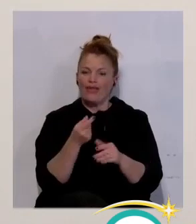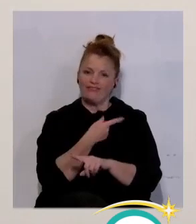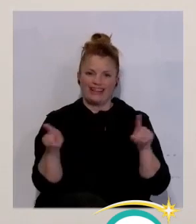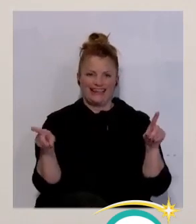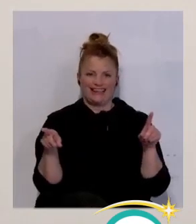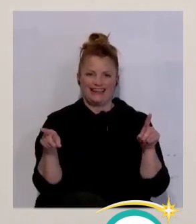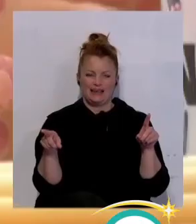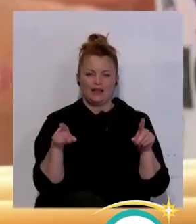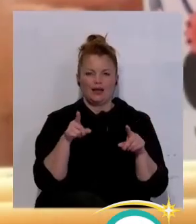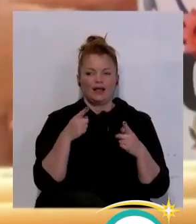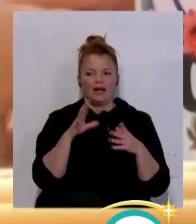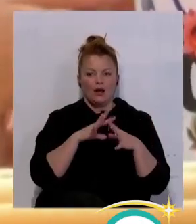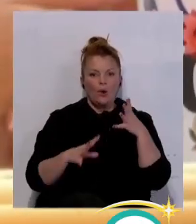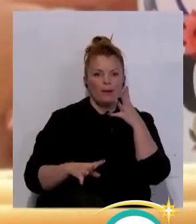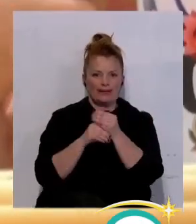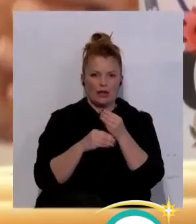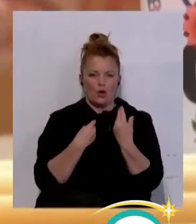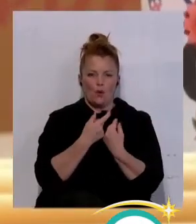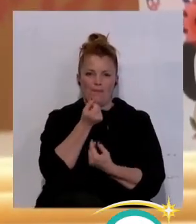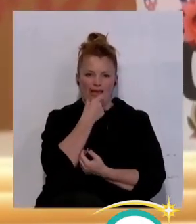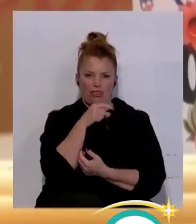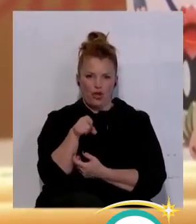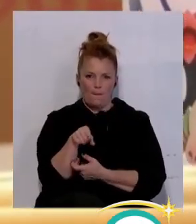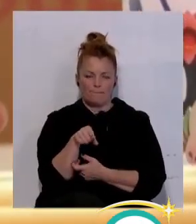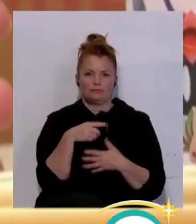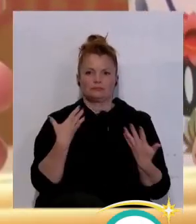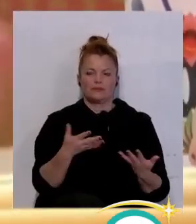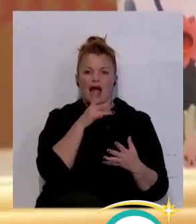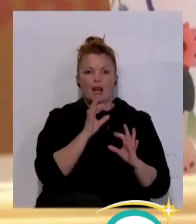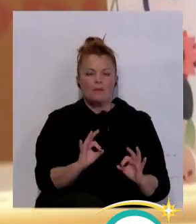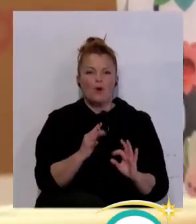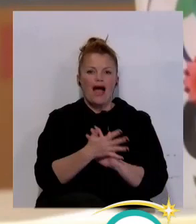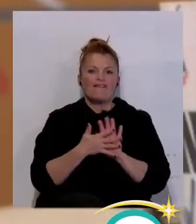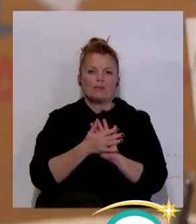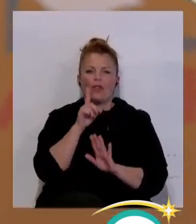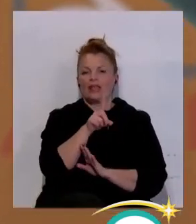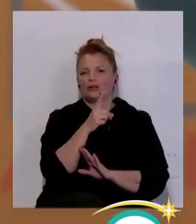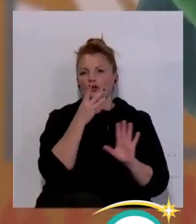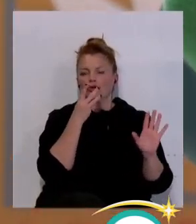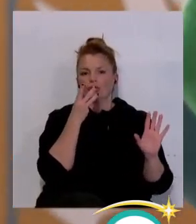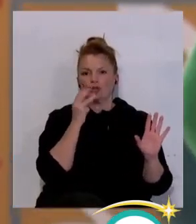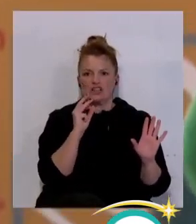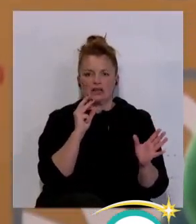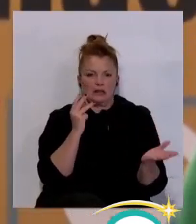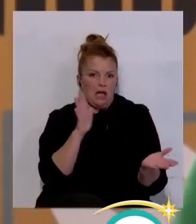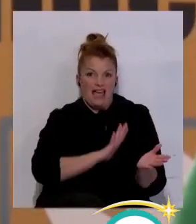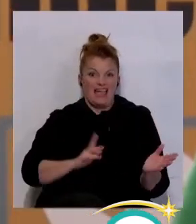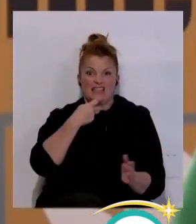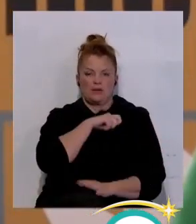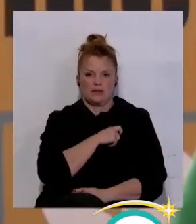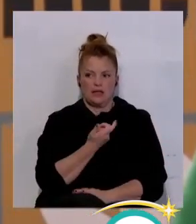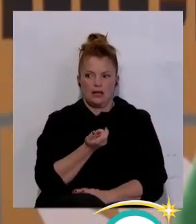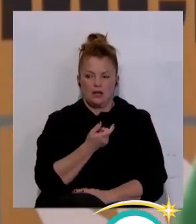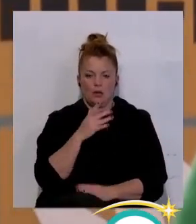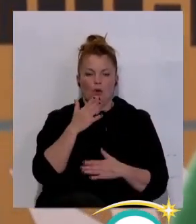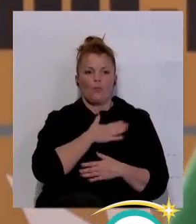distinto, ¿no? Complementario con la medicación. Pero claro, ahora mismo estamos hablando de 100 y pico de personas en España, ¿no? Imaginaros, a lo mejor al